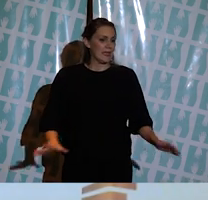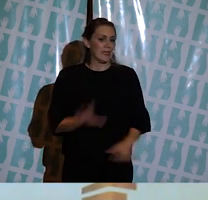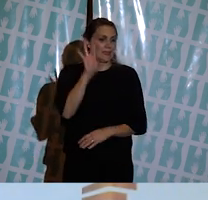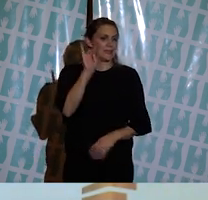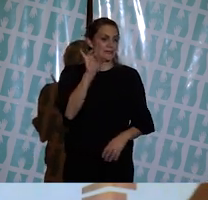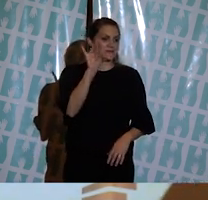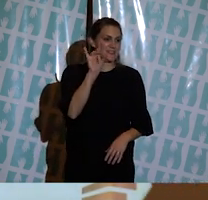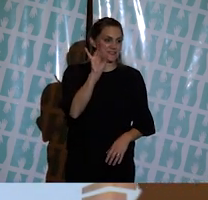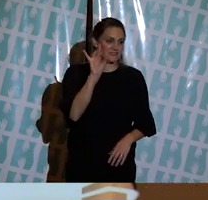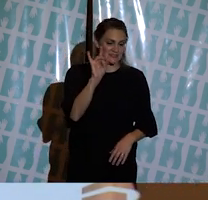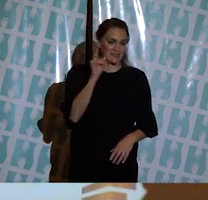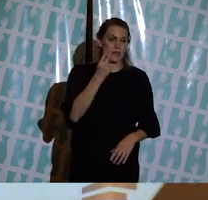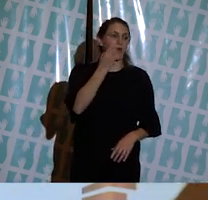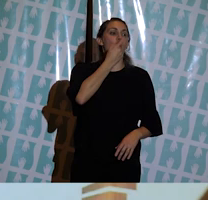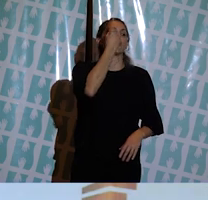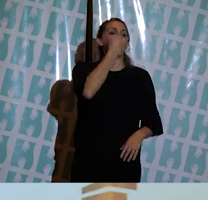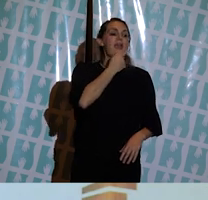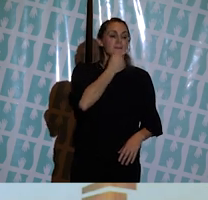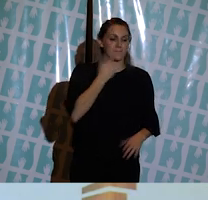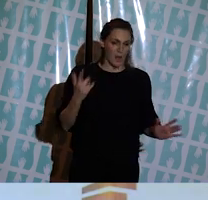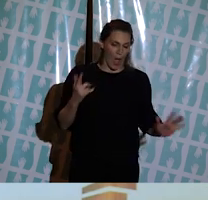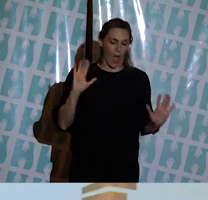complejo hablar de casos, pero le voy a dar